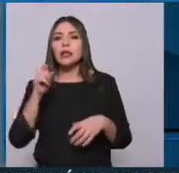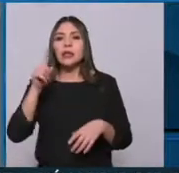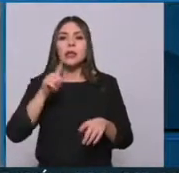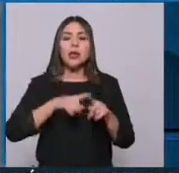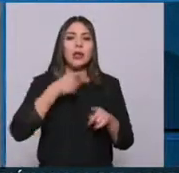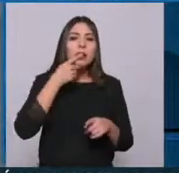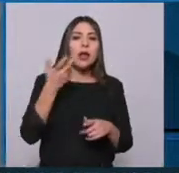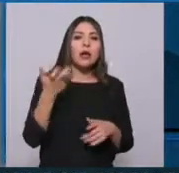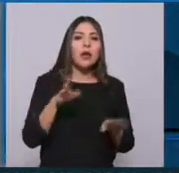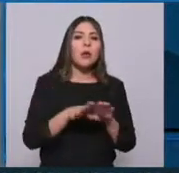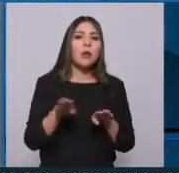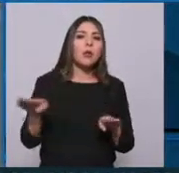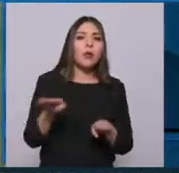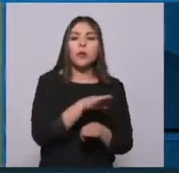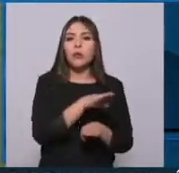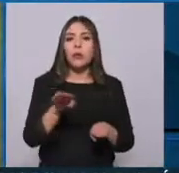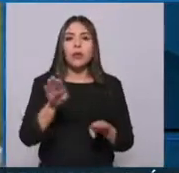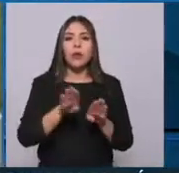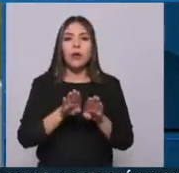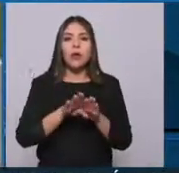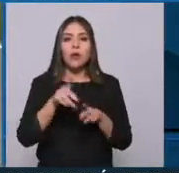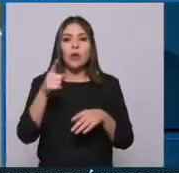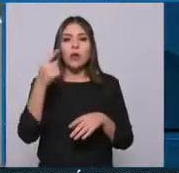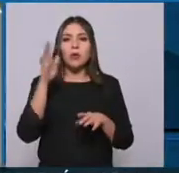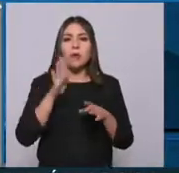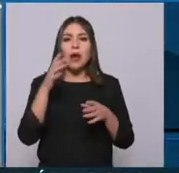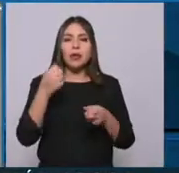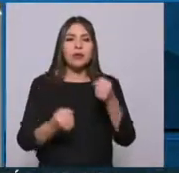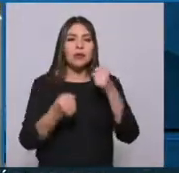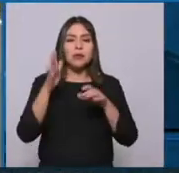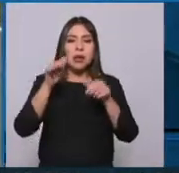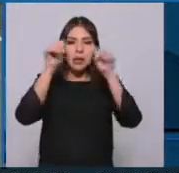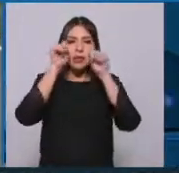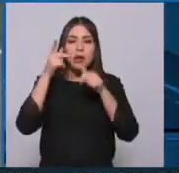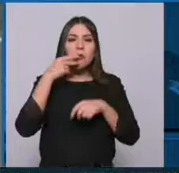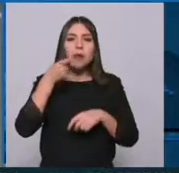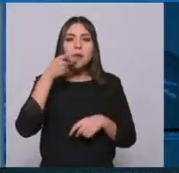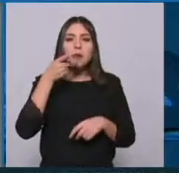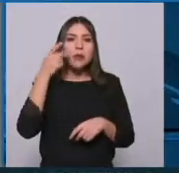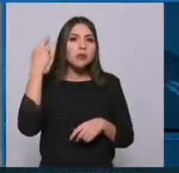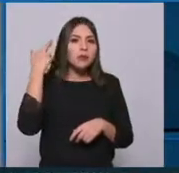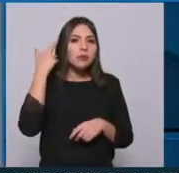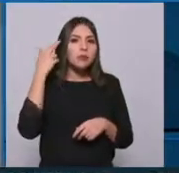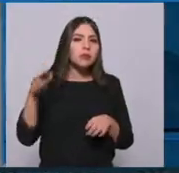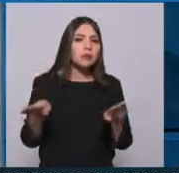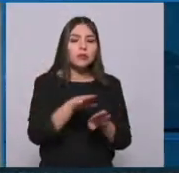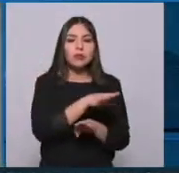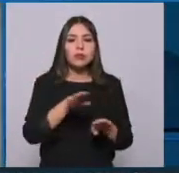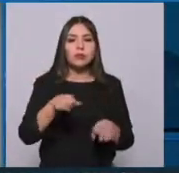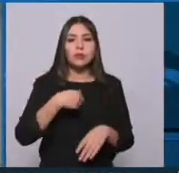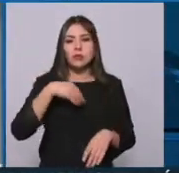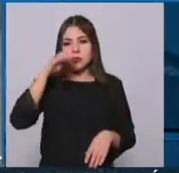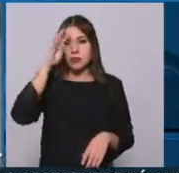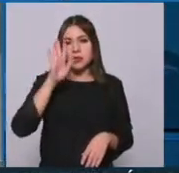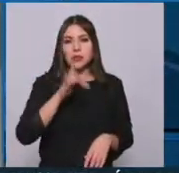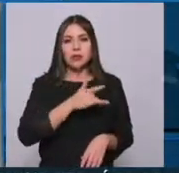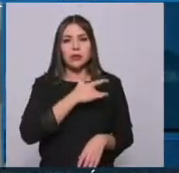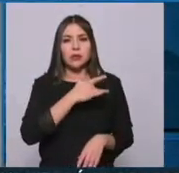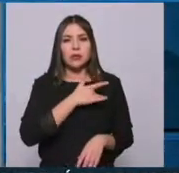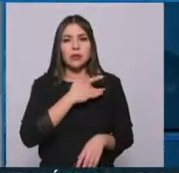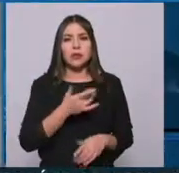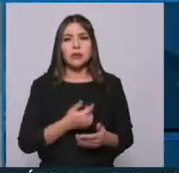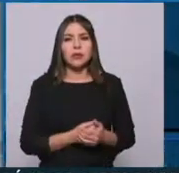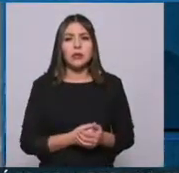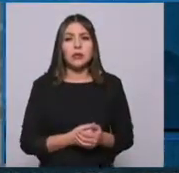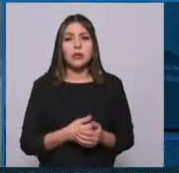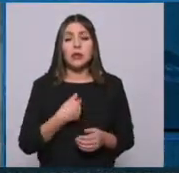va diciendo qué onda, es como tus ojos durante la carrera. Y creo que siento que, o sea,